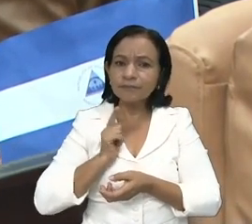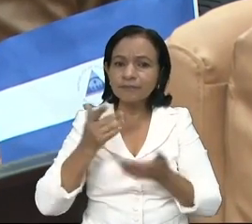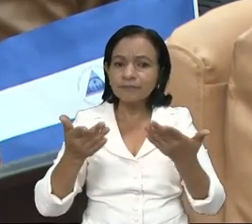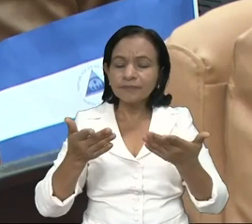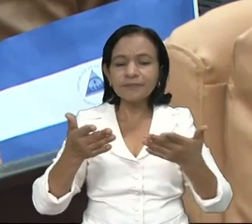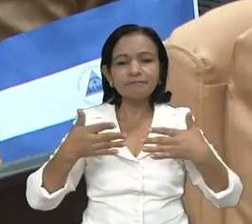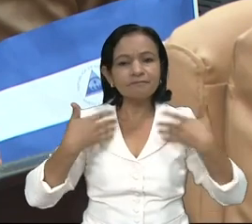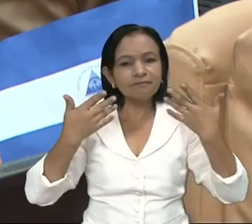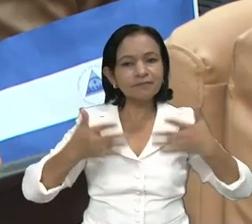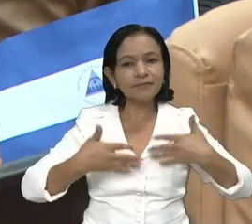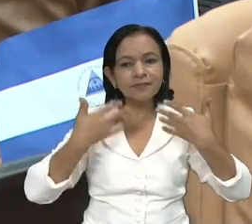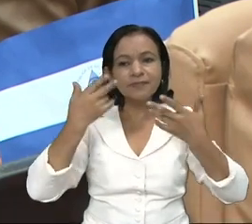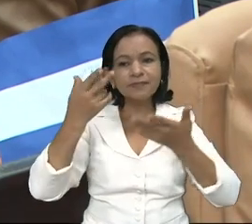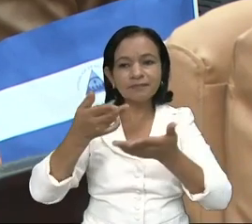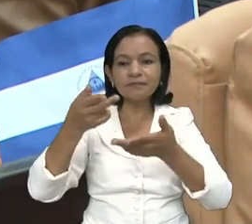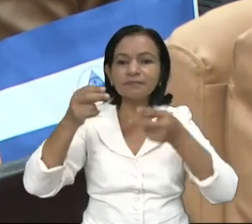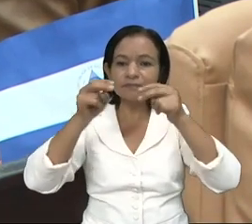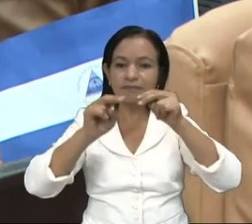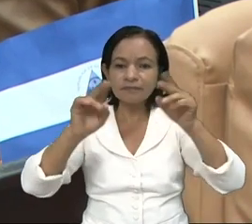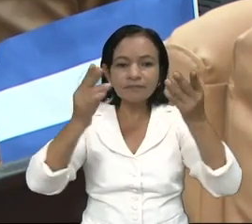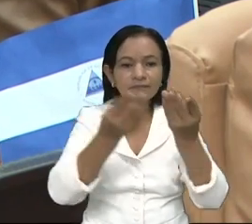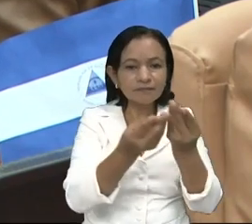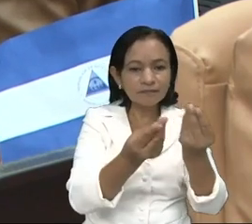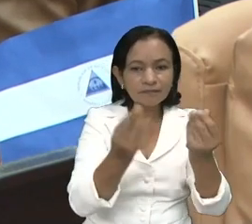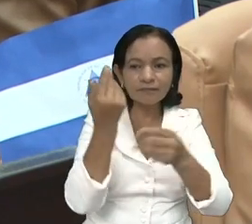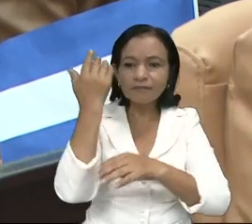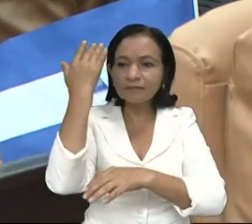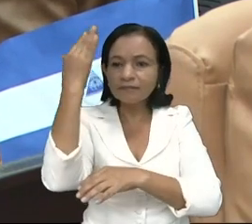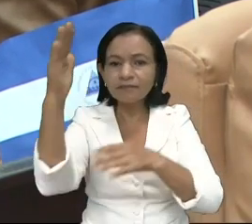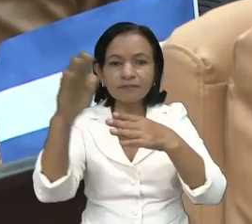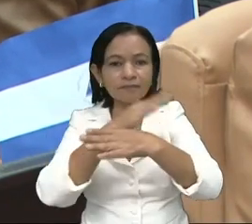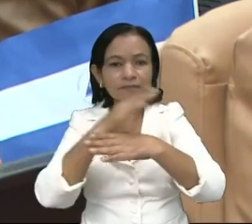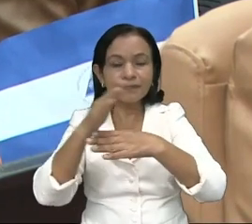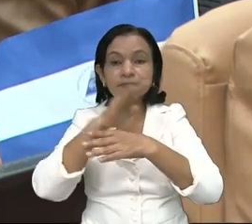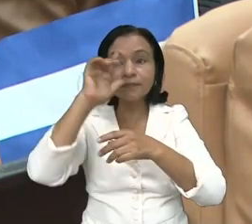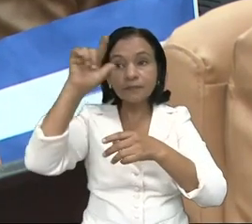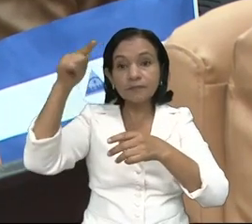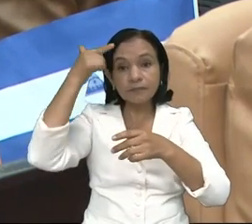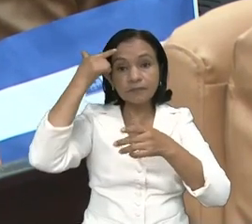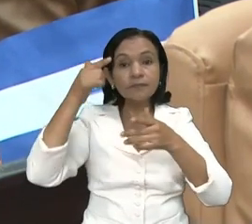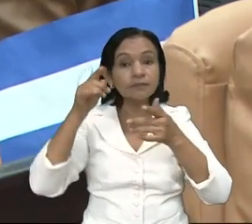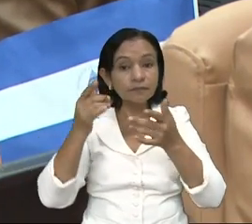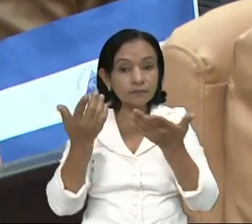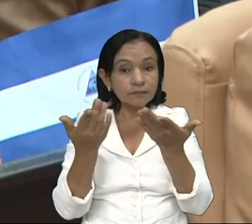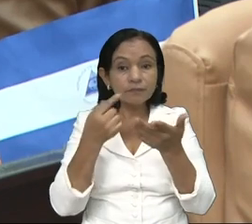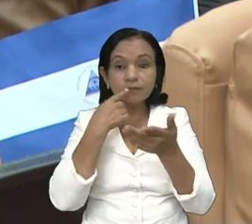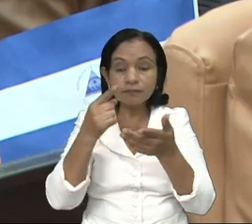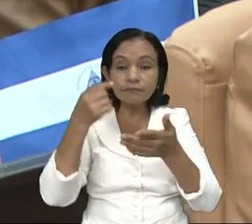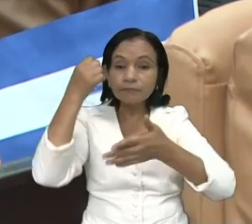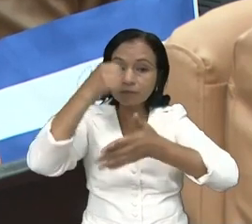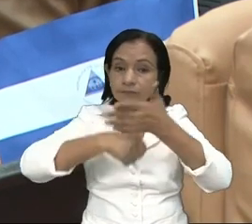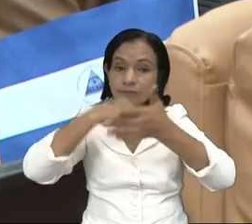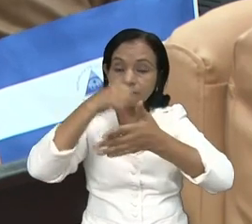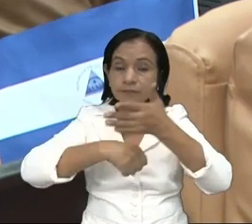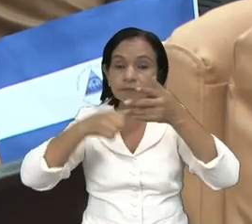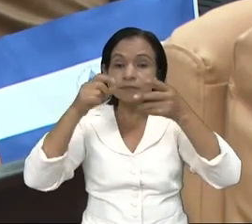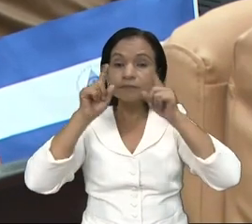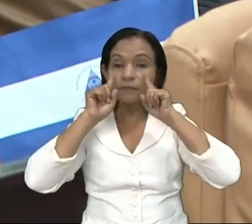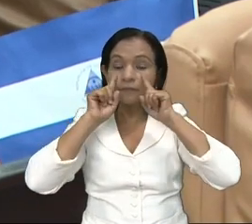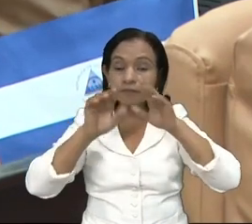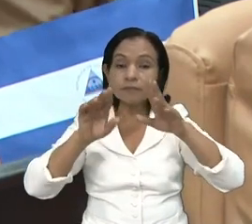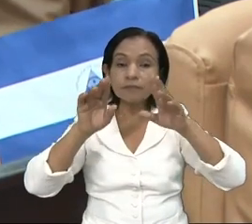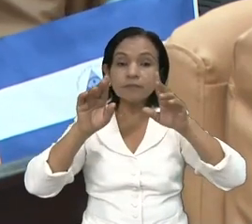y disfrute de sus recursos. Es un principio de nuestro gobierno, la defensa de la